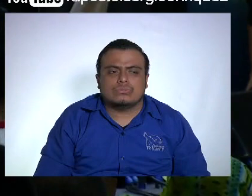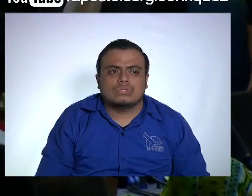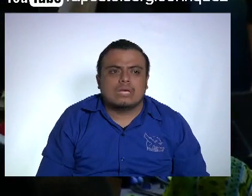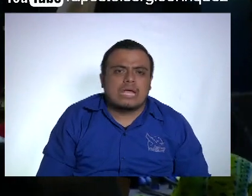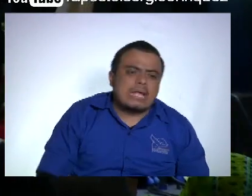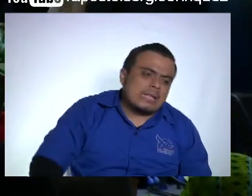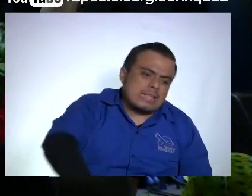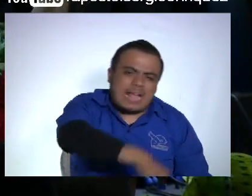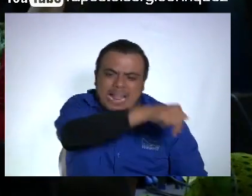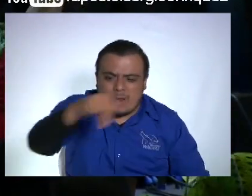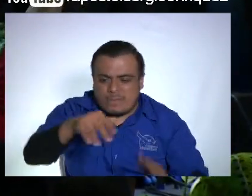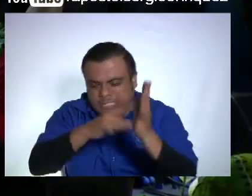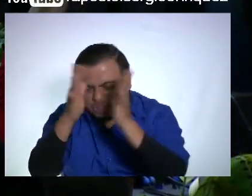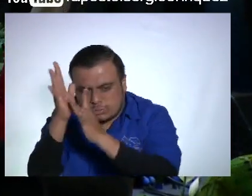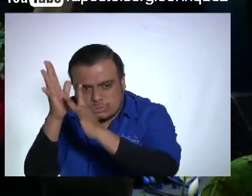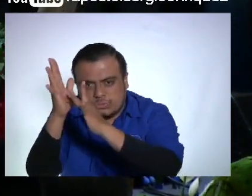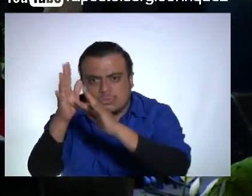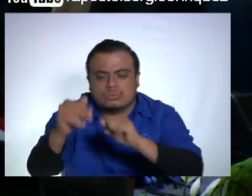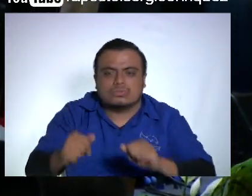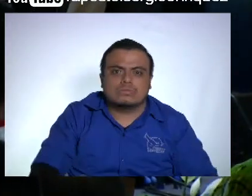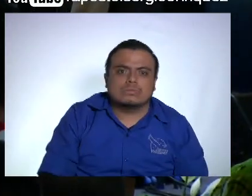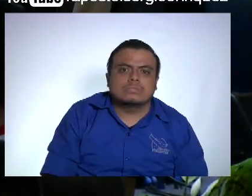En el nombre de Jesús.